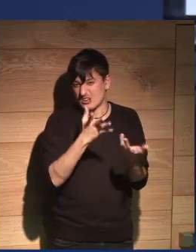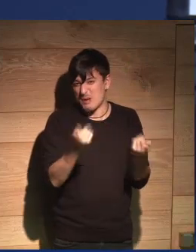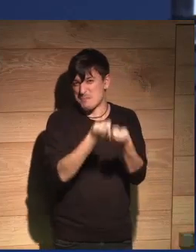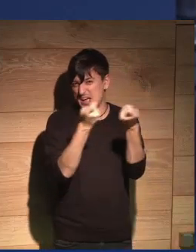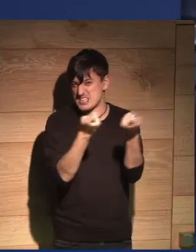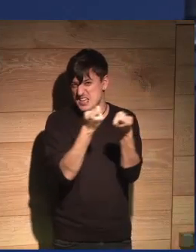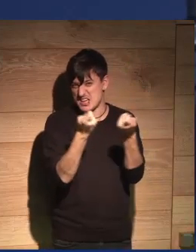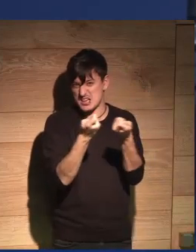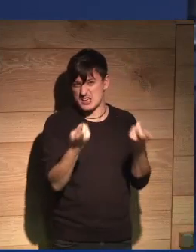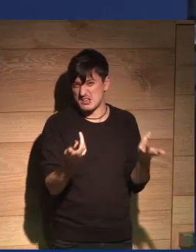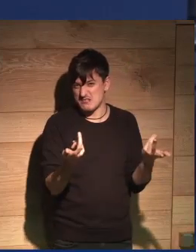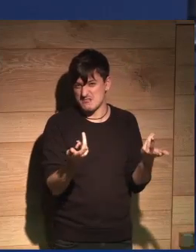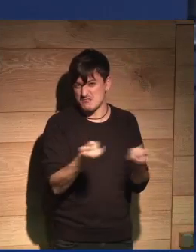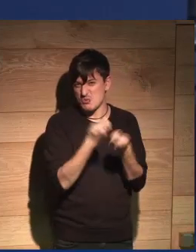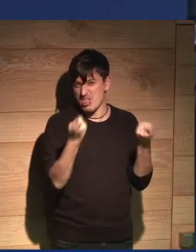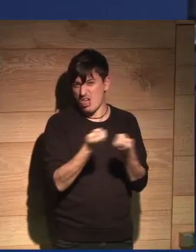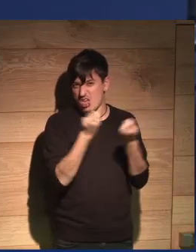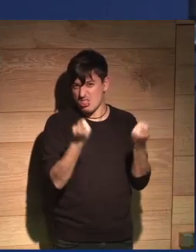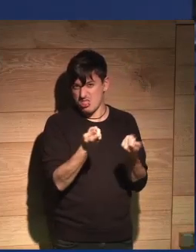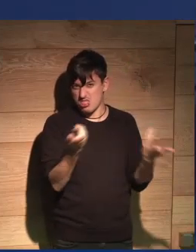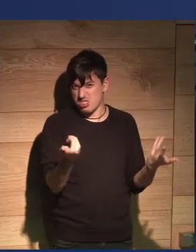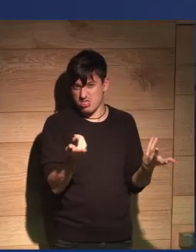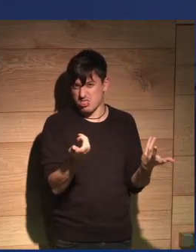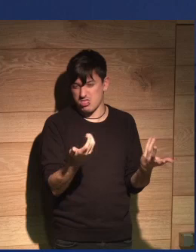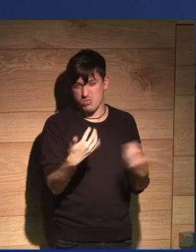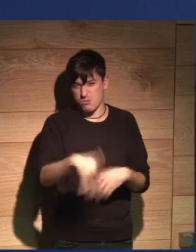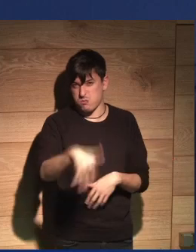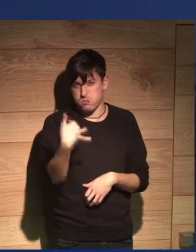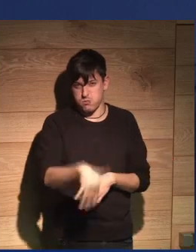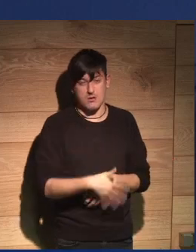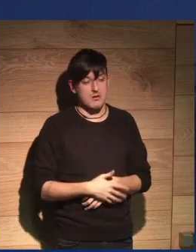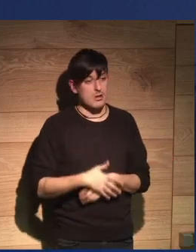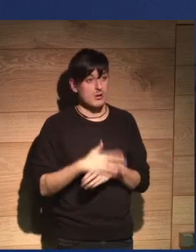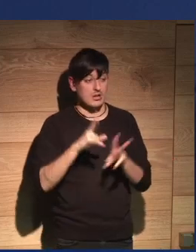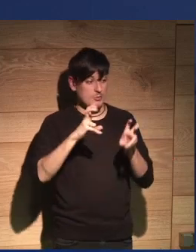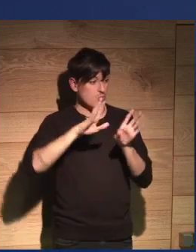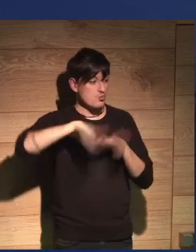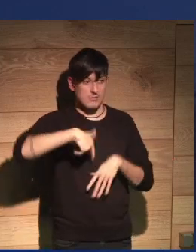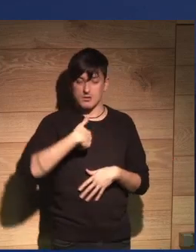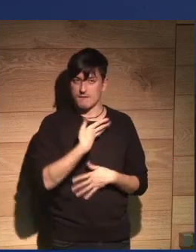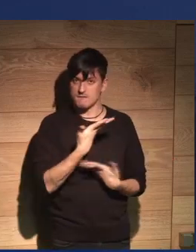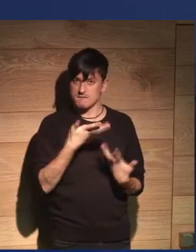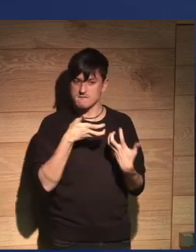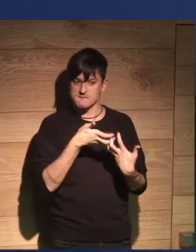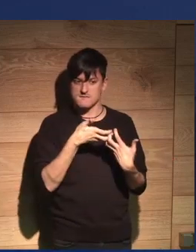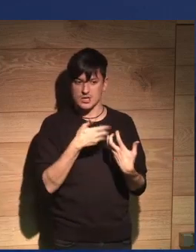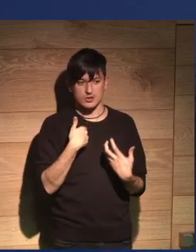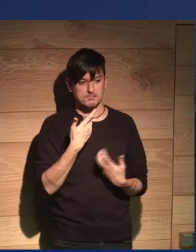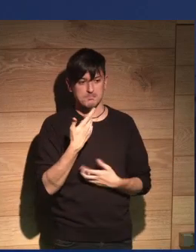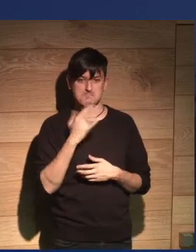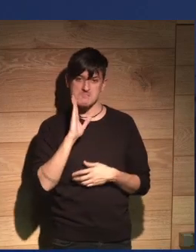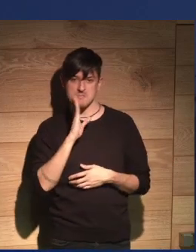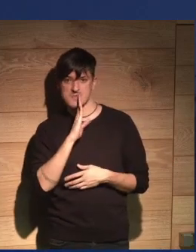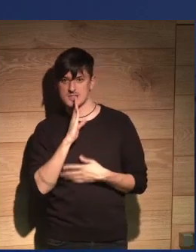campañas publicitarias que hay, tan agresivas, ¿vale? Pero para mí lo último en este capítulo que voy persiguiendo, en el cual hago un diálogo con mi madre,